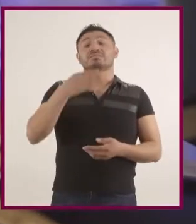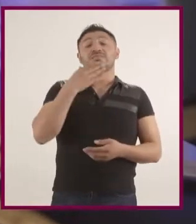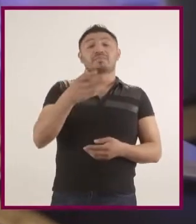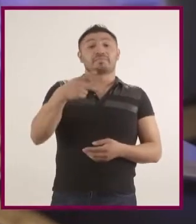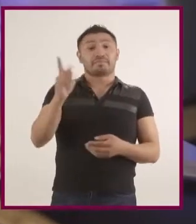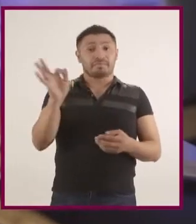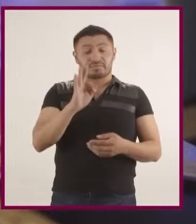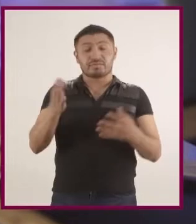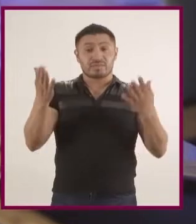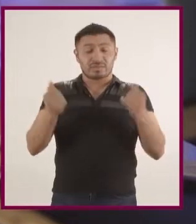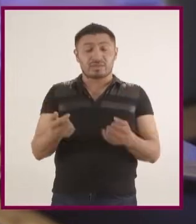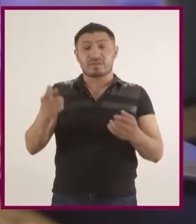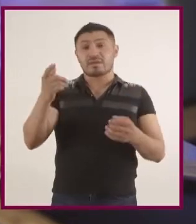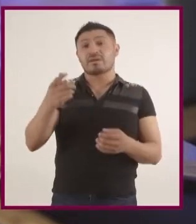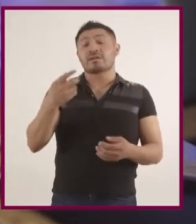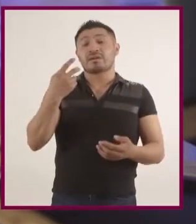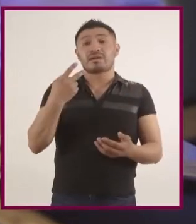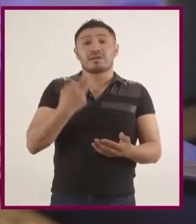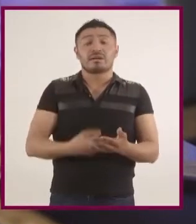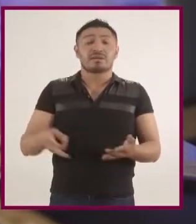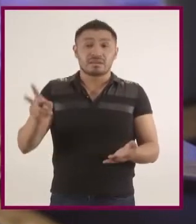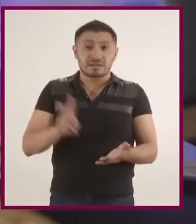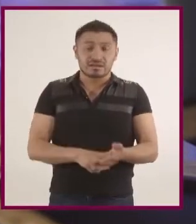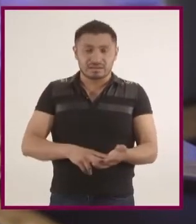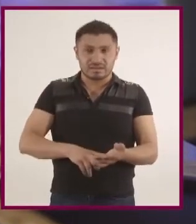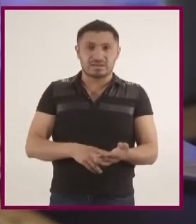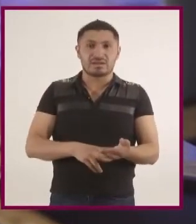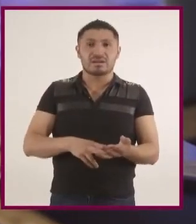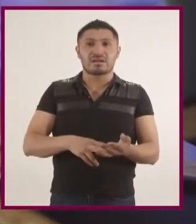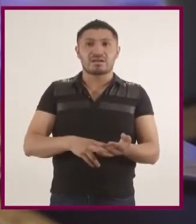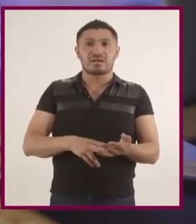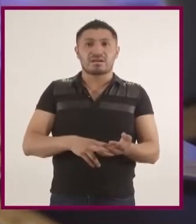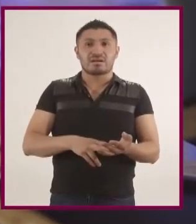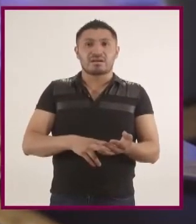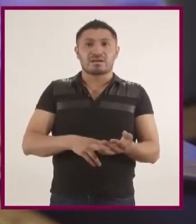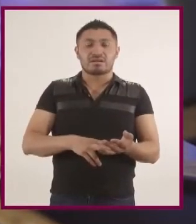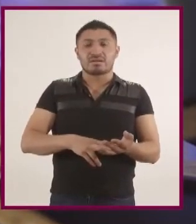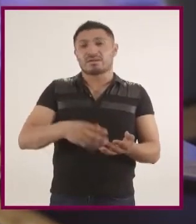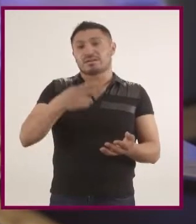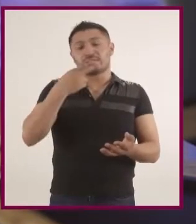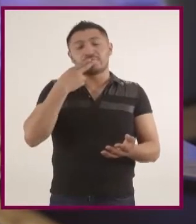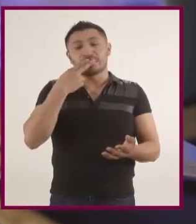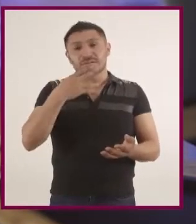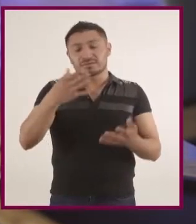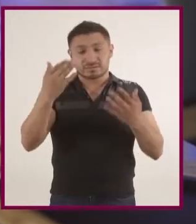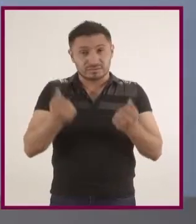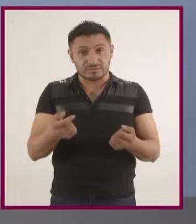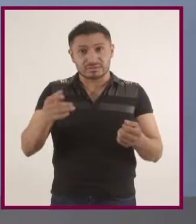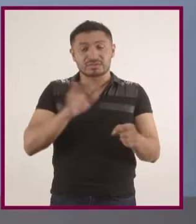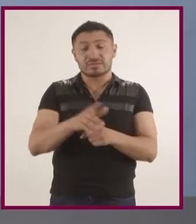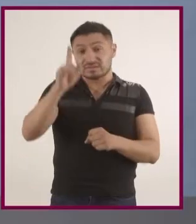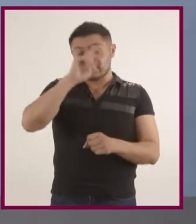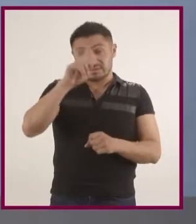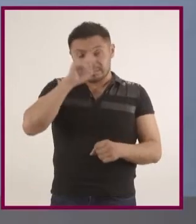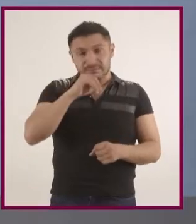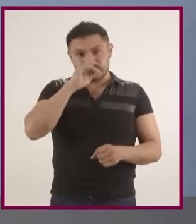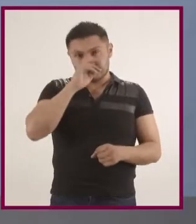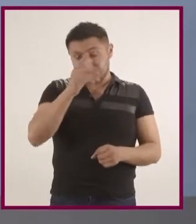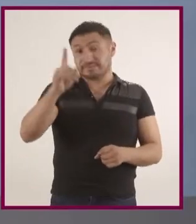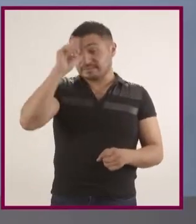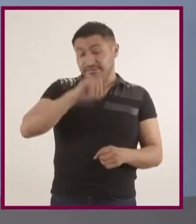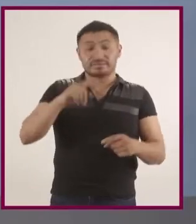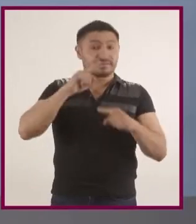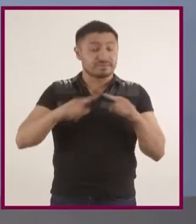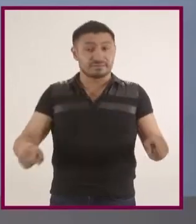producción de energías renovables en casa o no podemos incorporarlas por ahora que otras recomendaciones podemos tomar hay recomendaciones